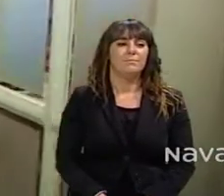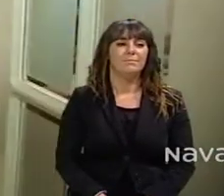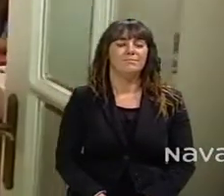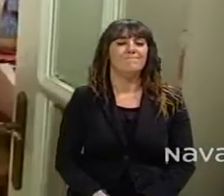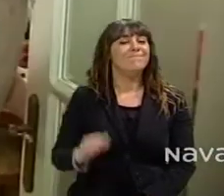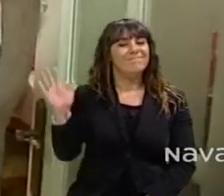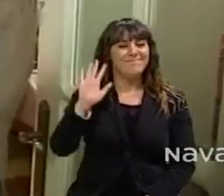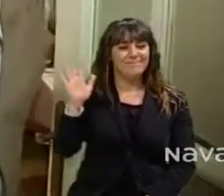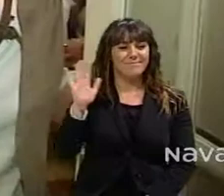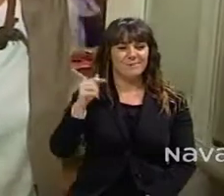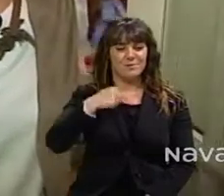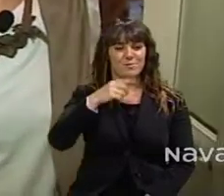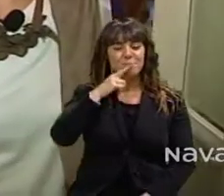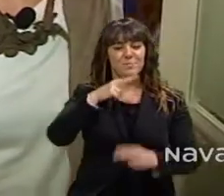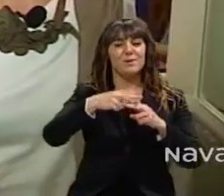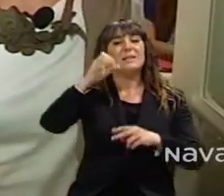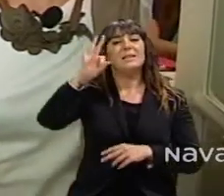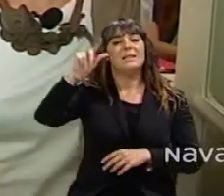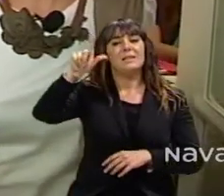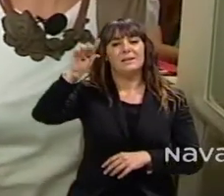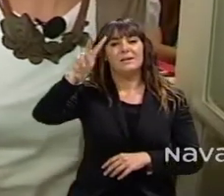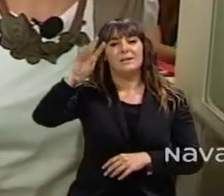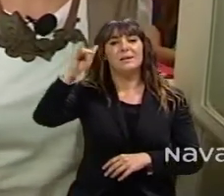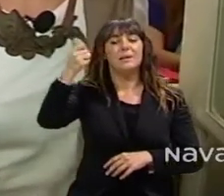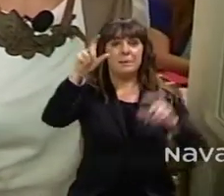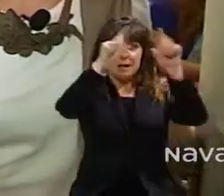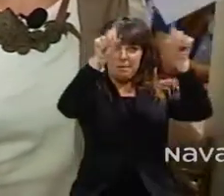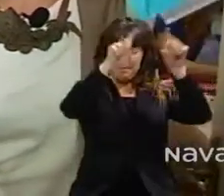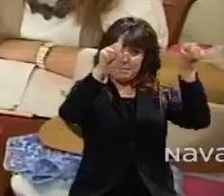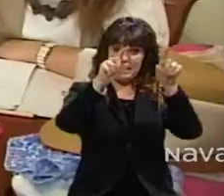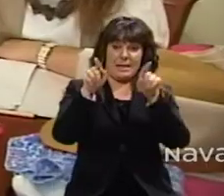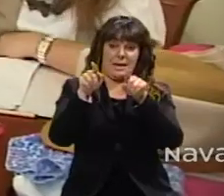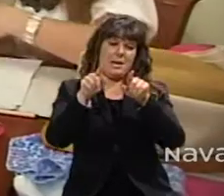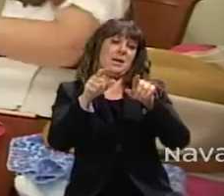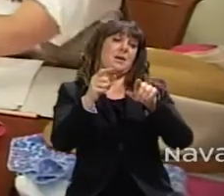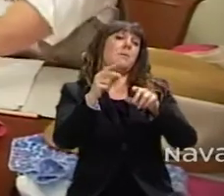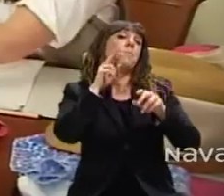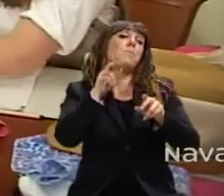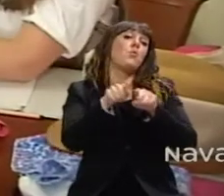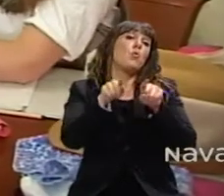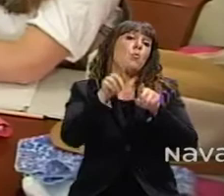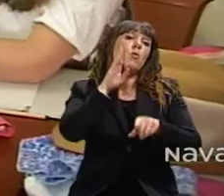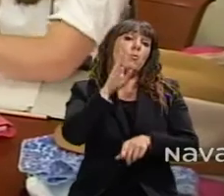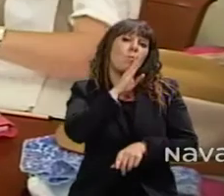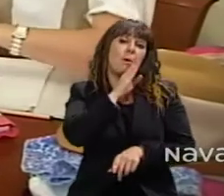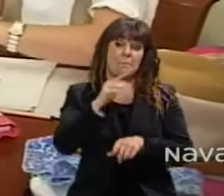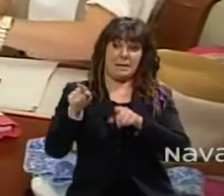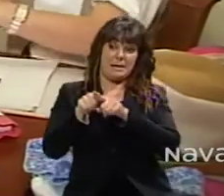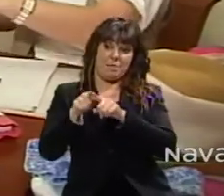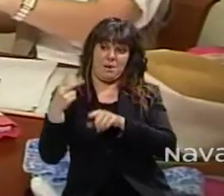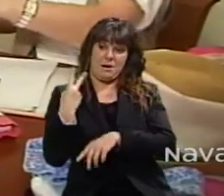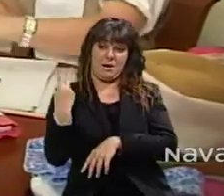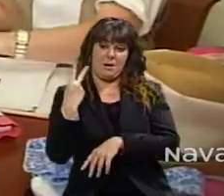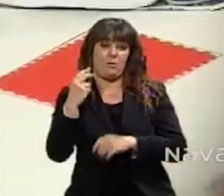Hola, yo soy Silvia y voy a presentaros como Mami, que es la empresa que he puesto en marcha con mi hermana. Como Mami es una empresa que ha nacido